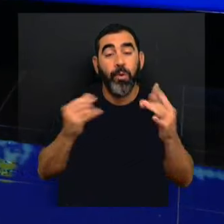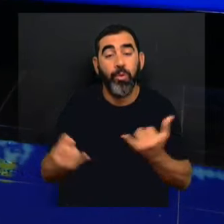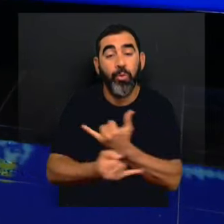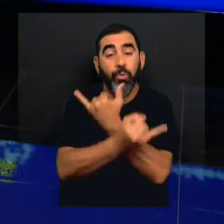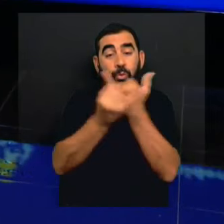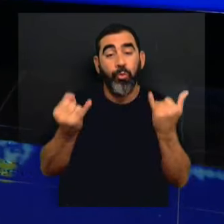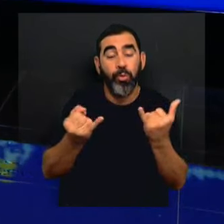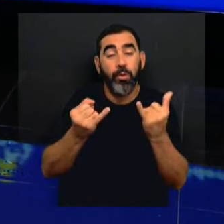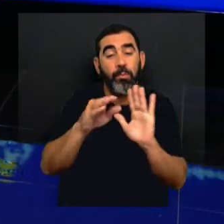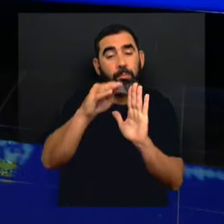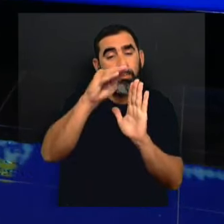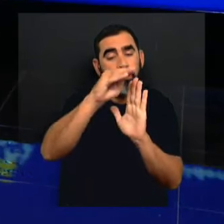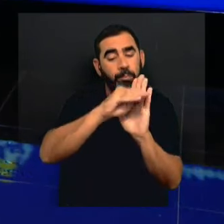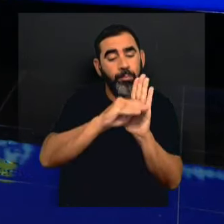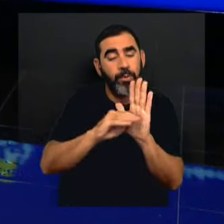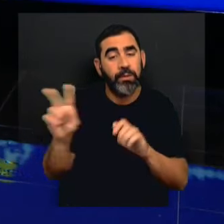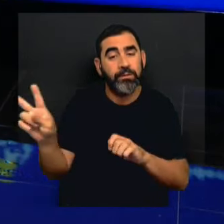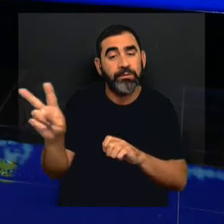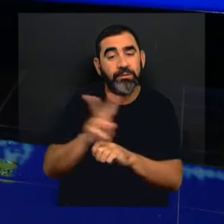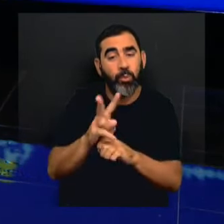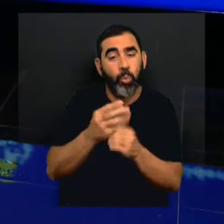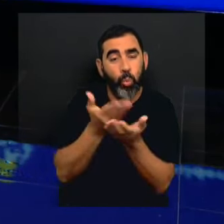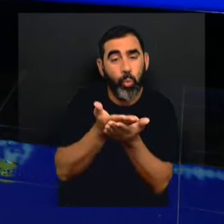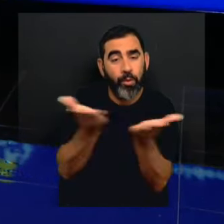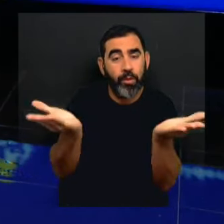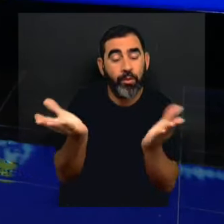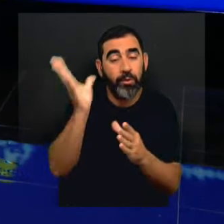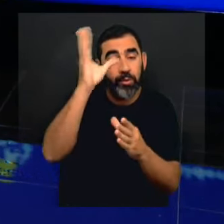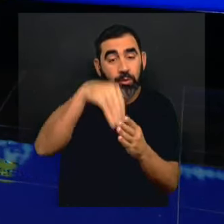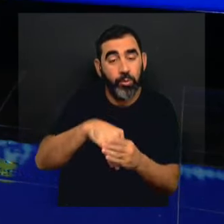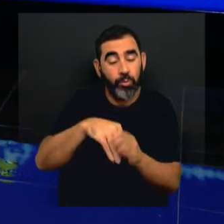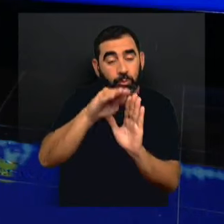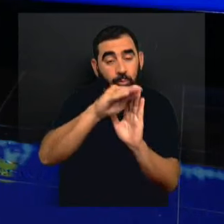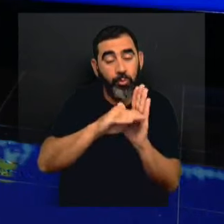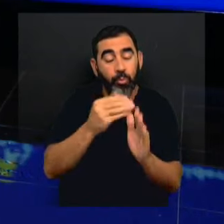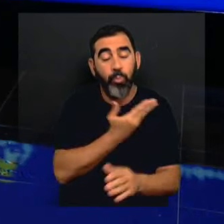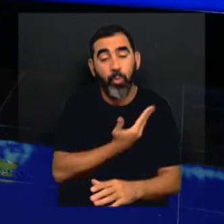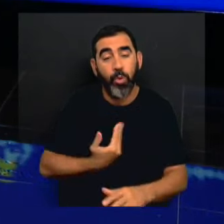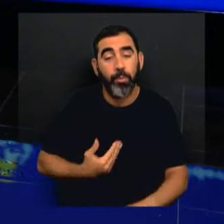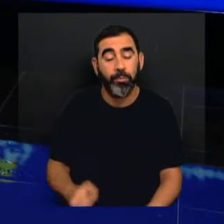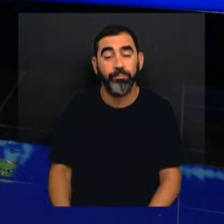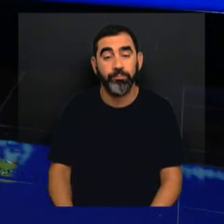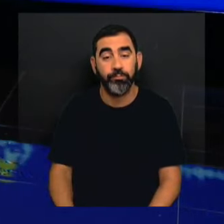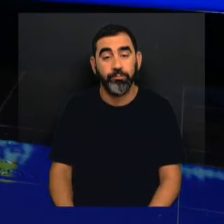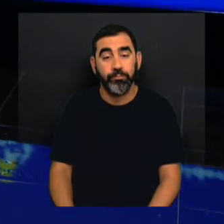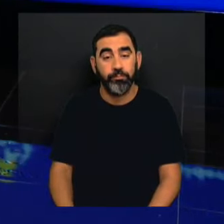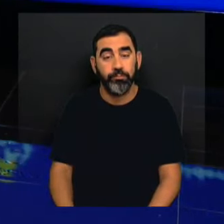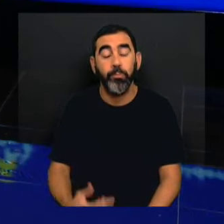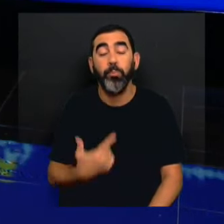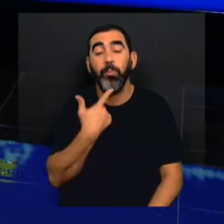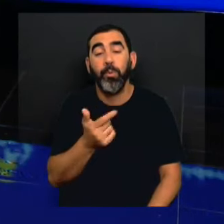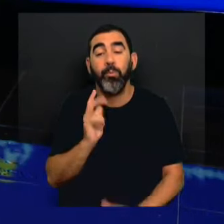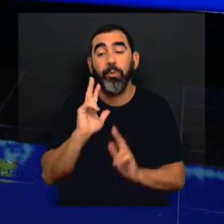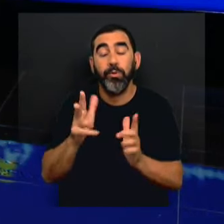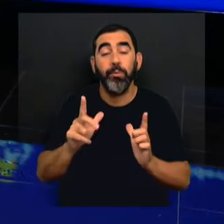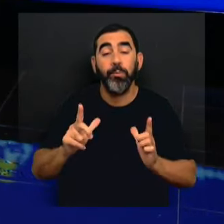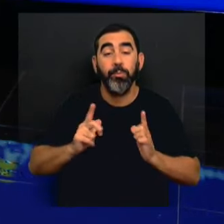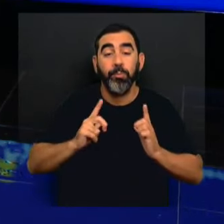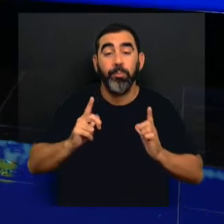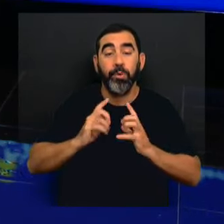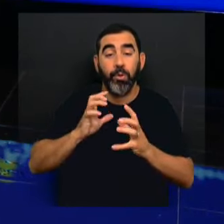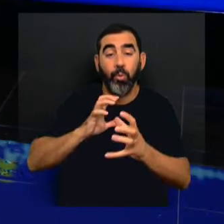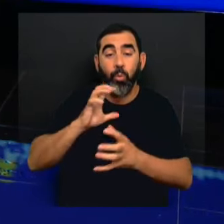conocer un paquete de medidas sobre seguridad que va a incluir en su programa de gobierno entre otros temas aseguró que para a esperar las definiciones de